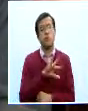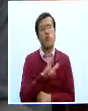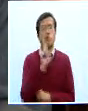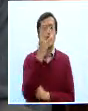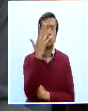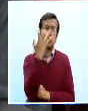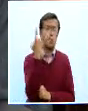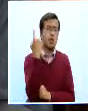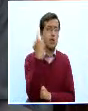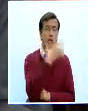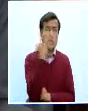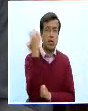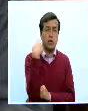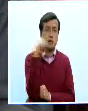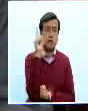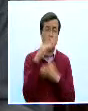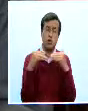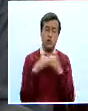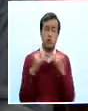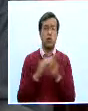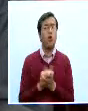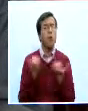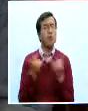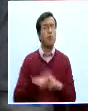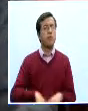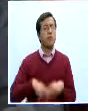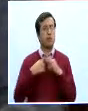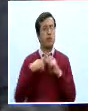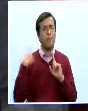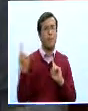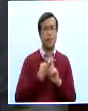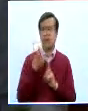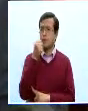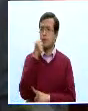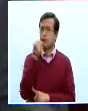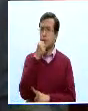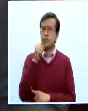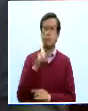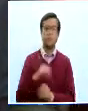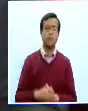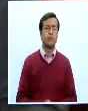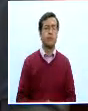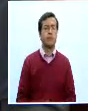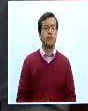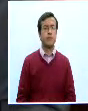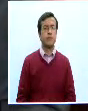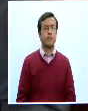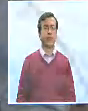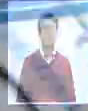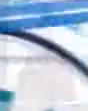500 millones de dólares lo vamos de inmediato a analizar con nuestra primera entrevista de la jornada de este jueves